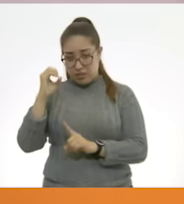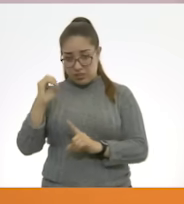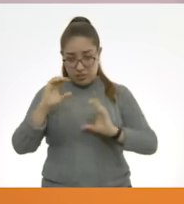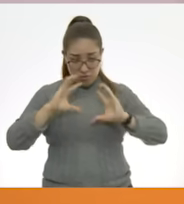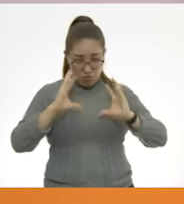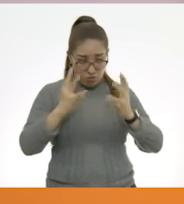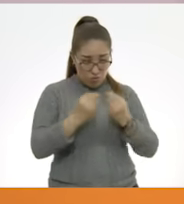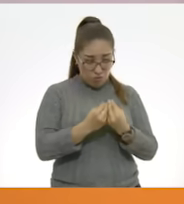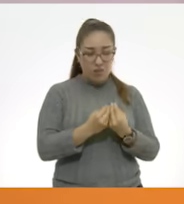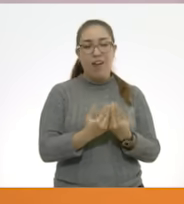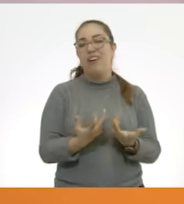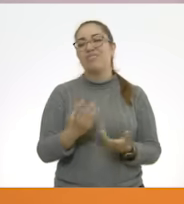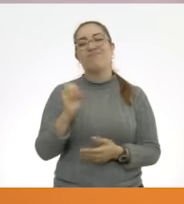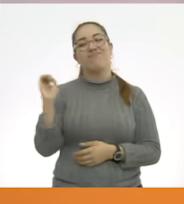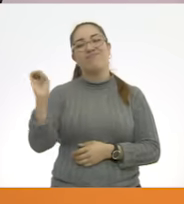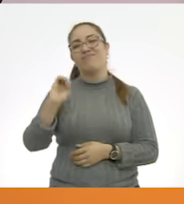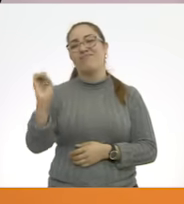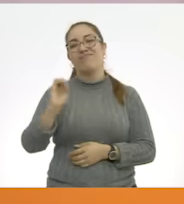0.